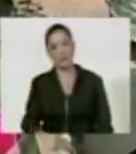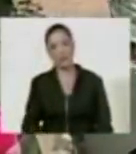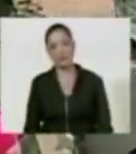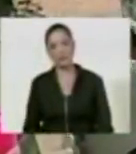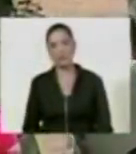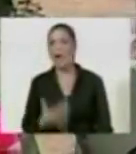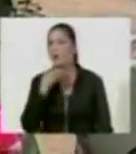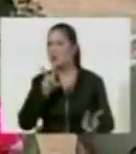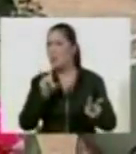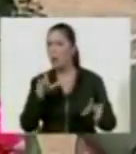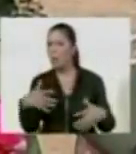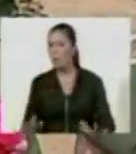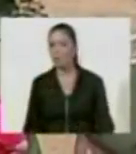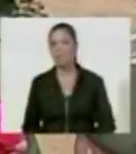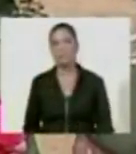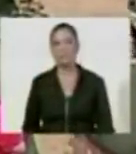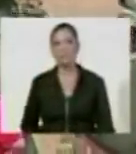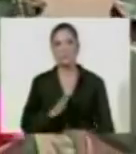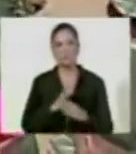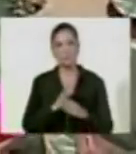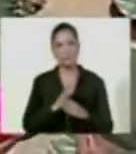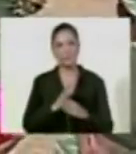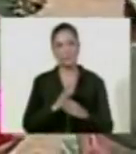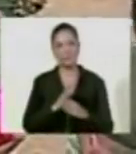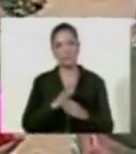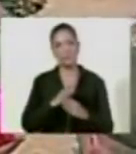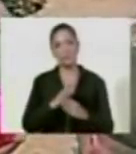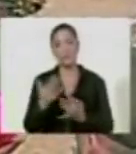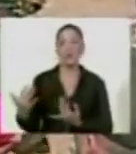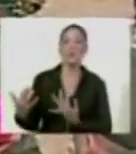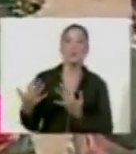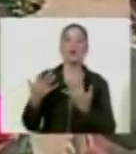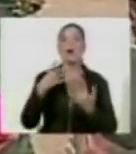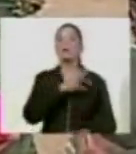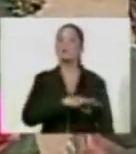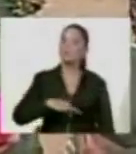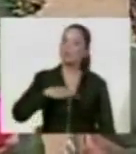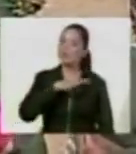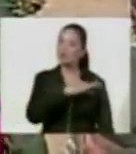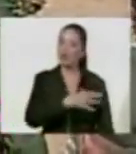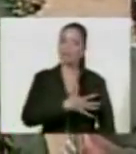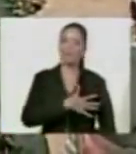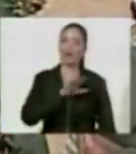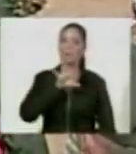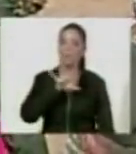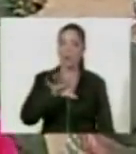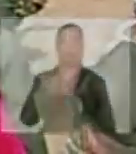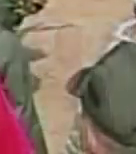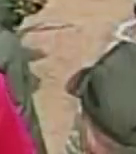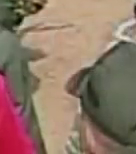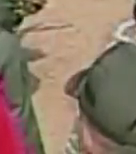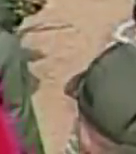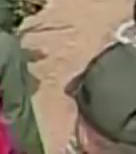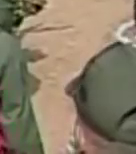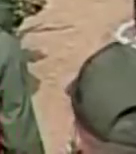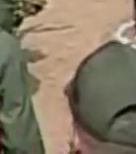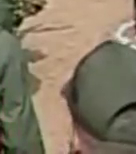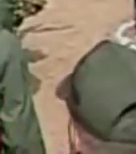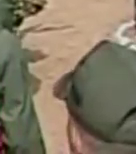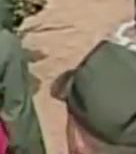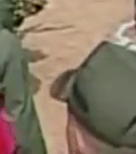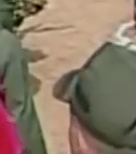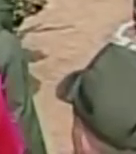novedoso, inspirados espiritual y patrióticamente para llevar adelante el amplio despliegue, como lo hemos visto y